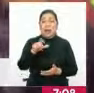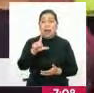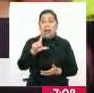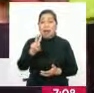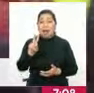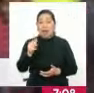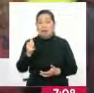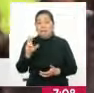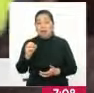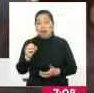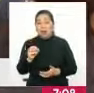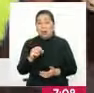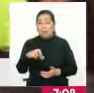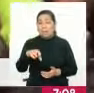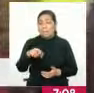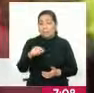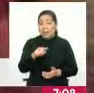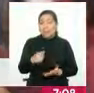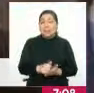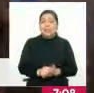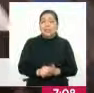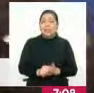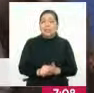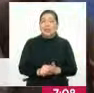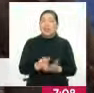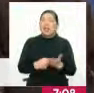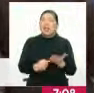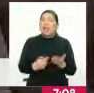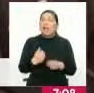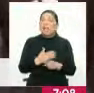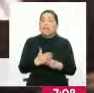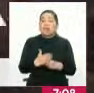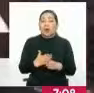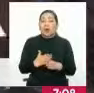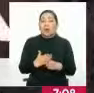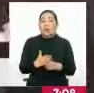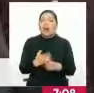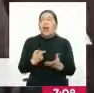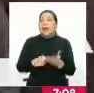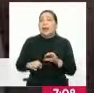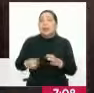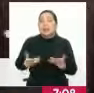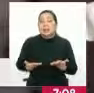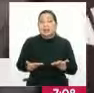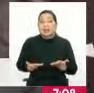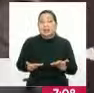a quien le queremos consultar básicamente qué medidas va a tomar y es que